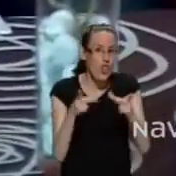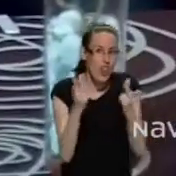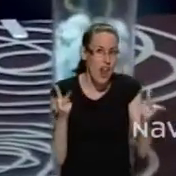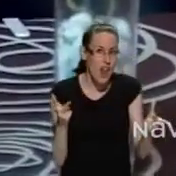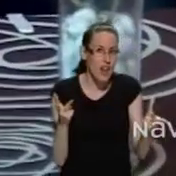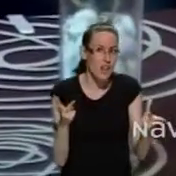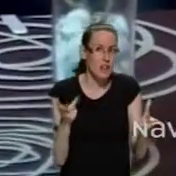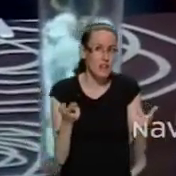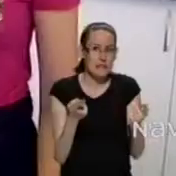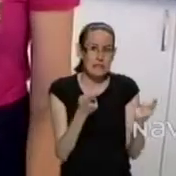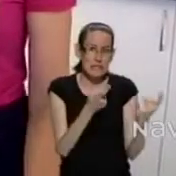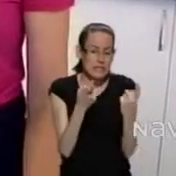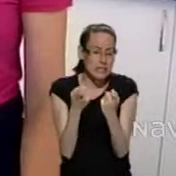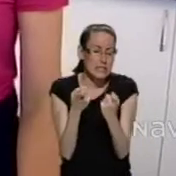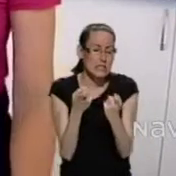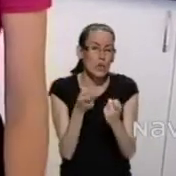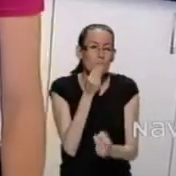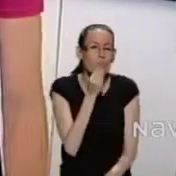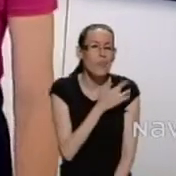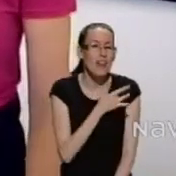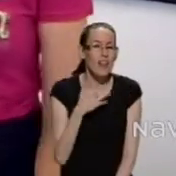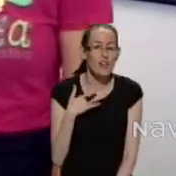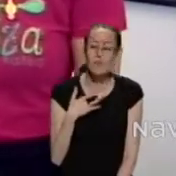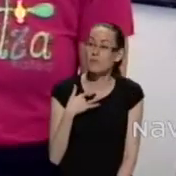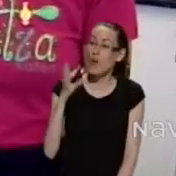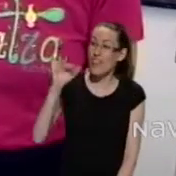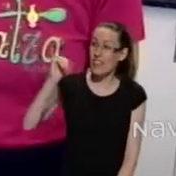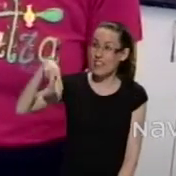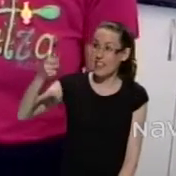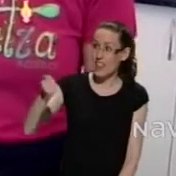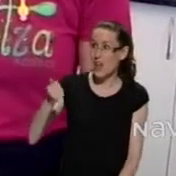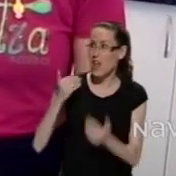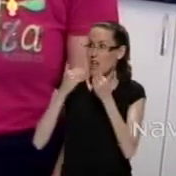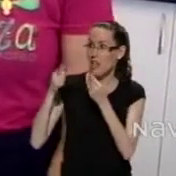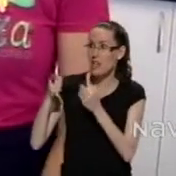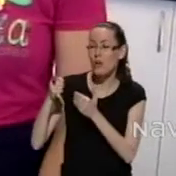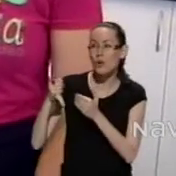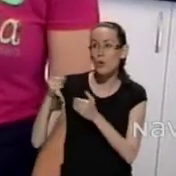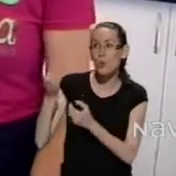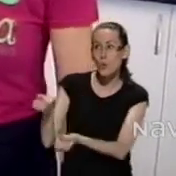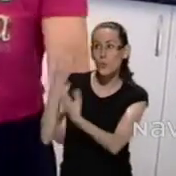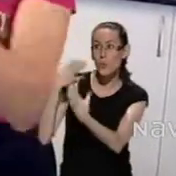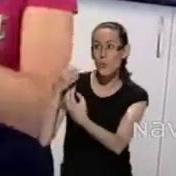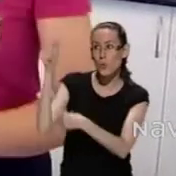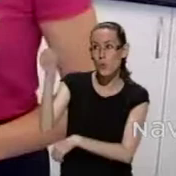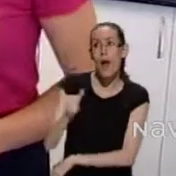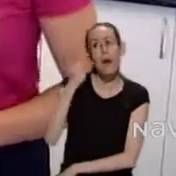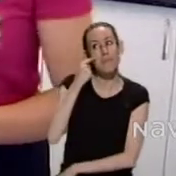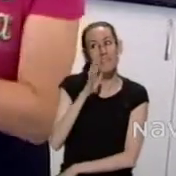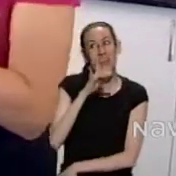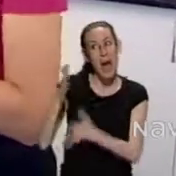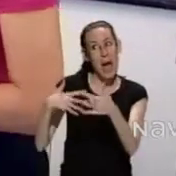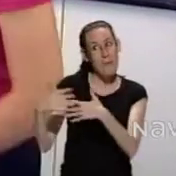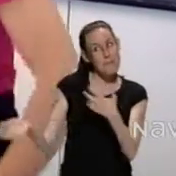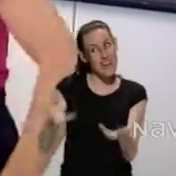alimentación sana. Tina, pues con todo esto que nos estás contando, yo creo que lo mejor es verte un poco manos a la obra, ¿no? Pues vamos para allá. ¿Nos